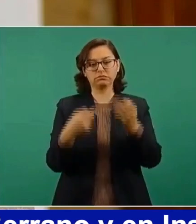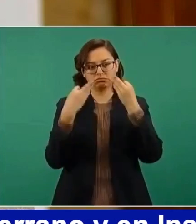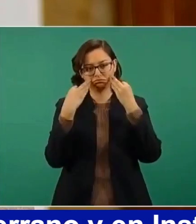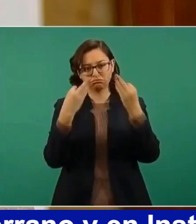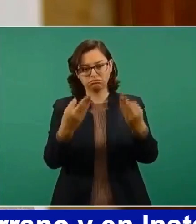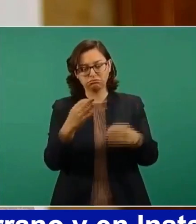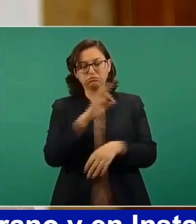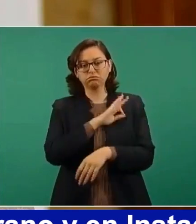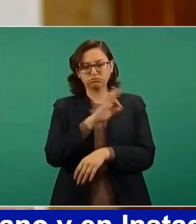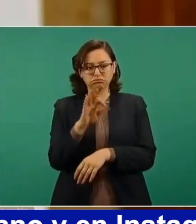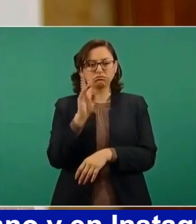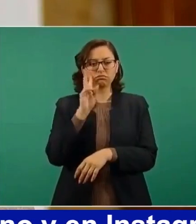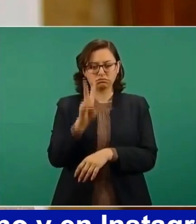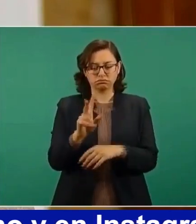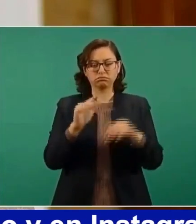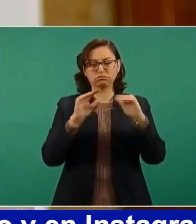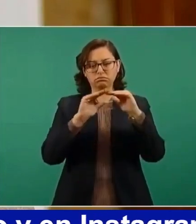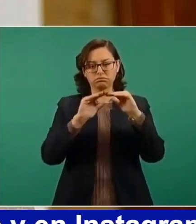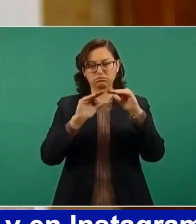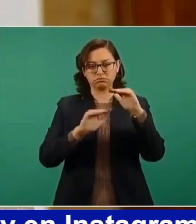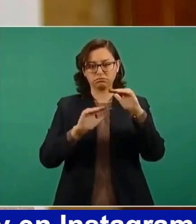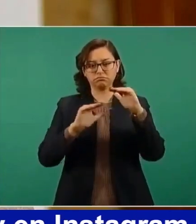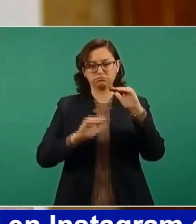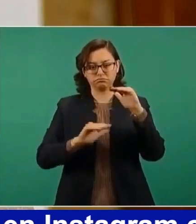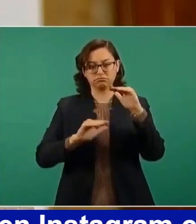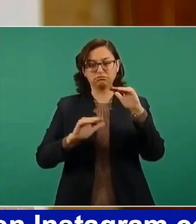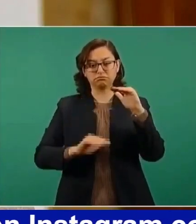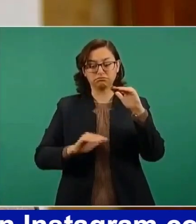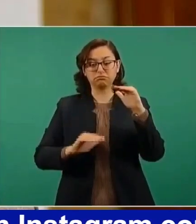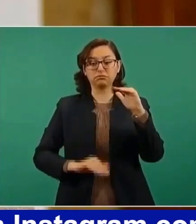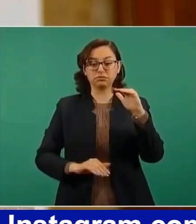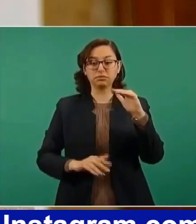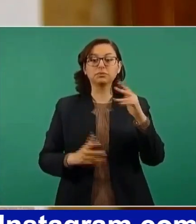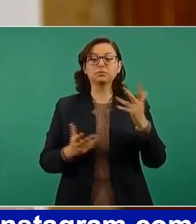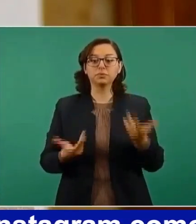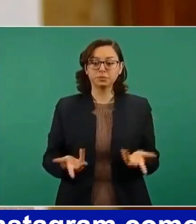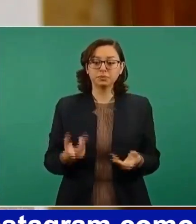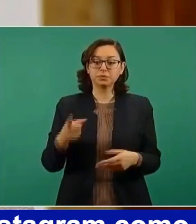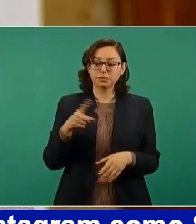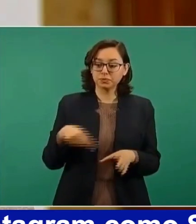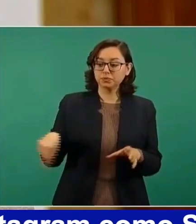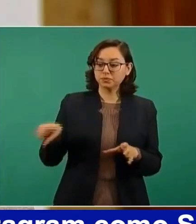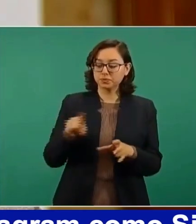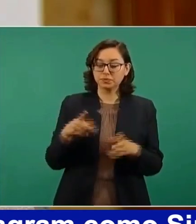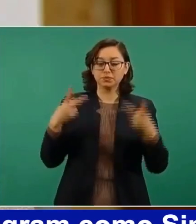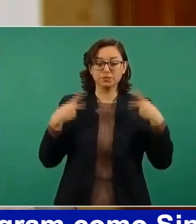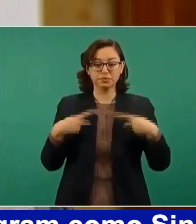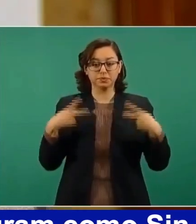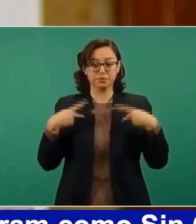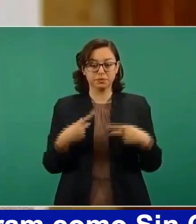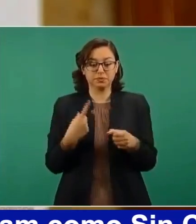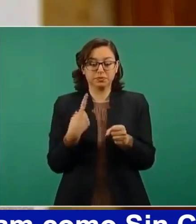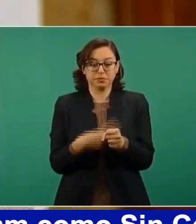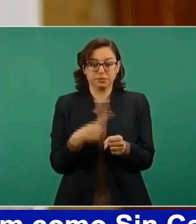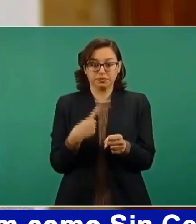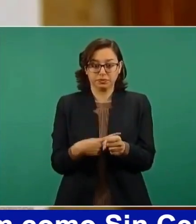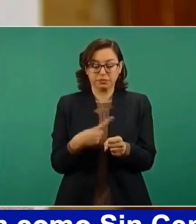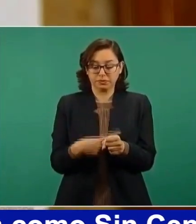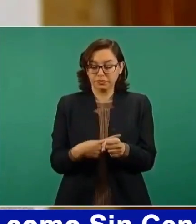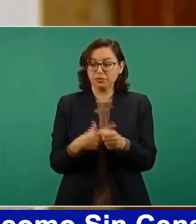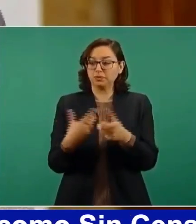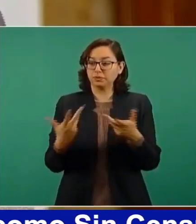de una disminución de los casos incidentes. Esto les recuerdo, estamos en el curso de la 8ª